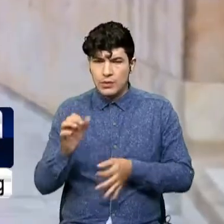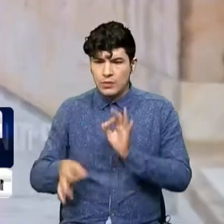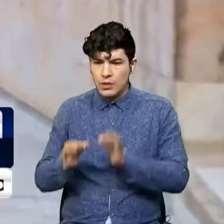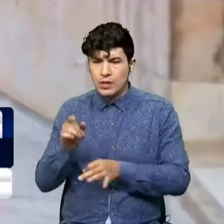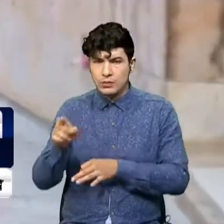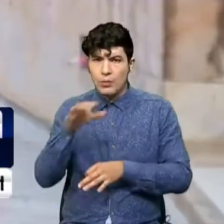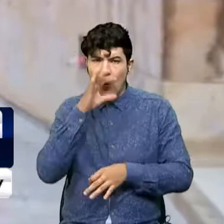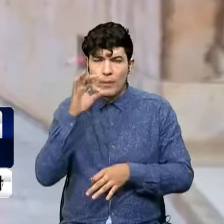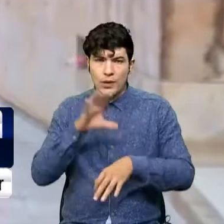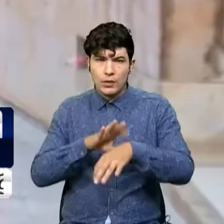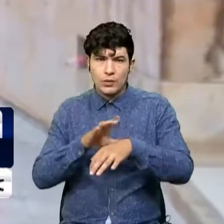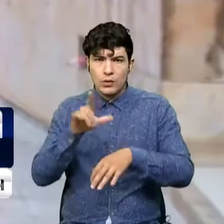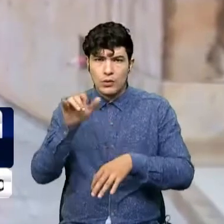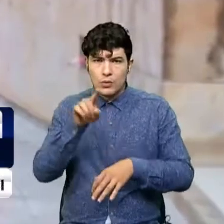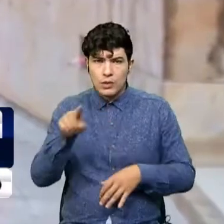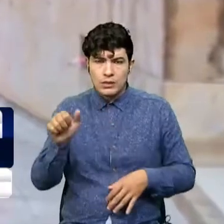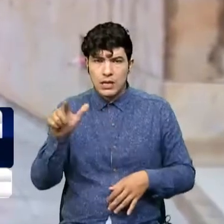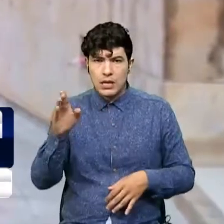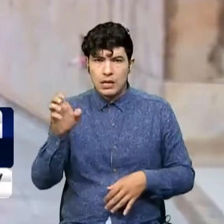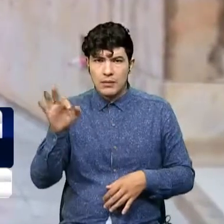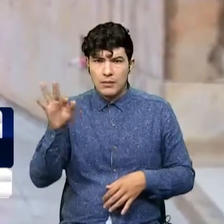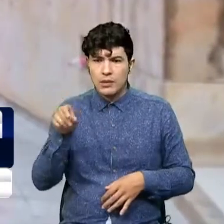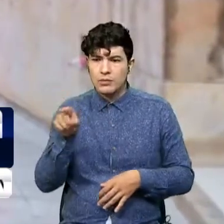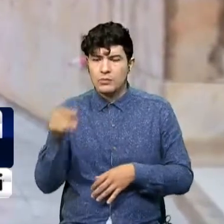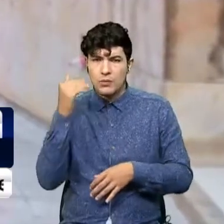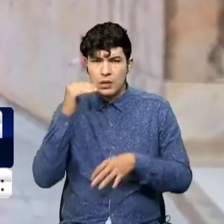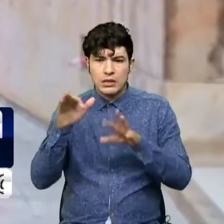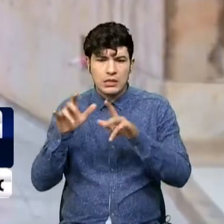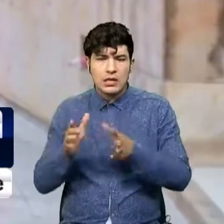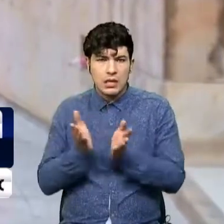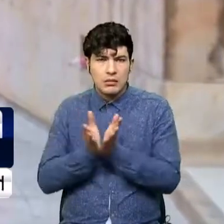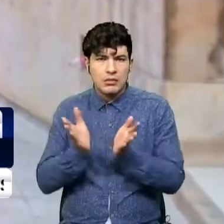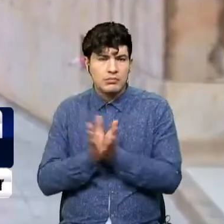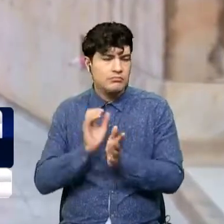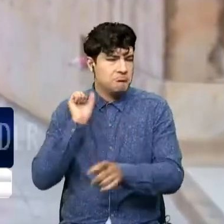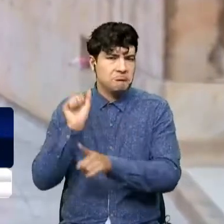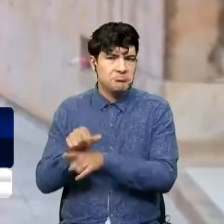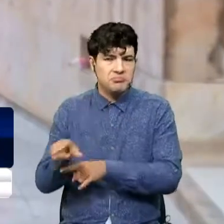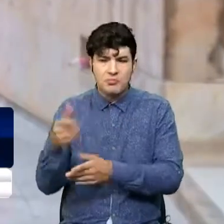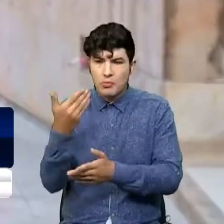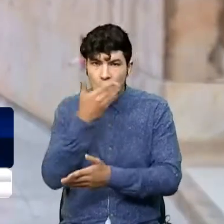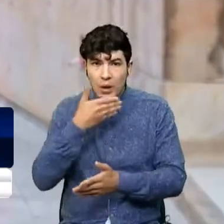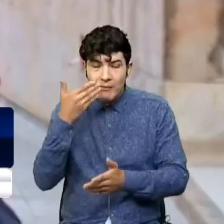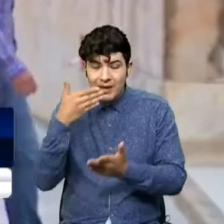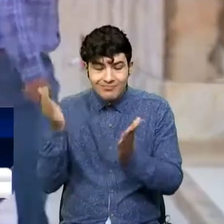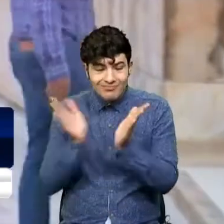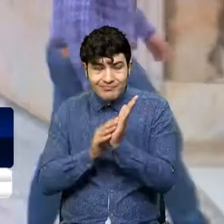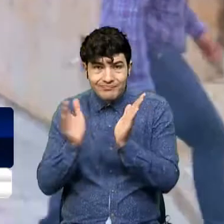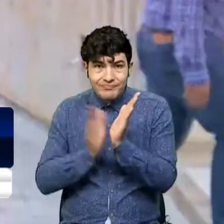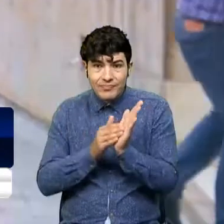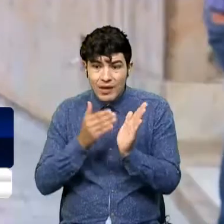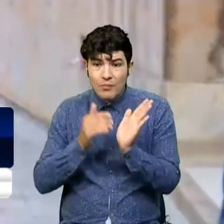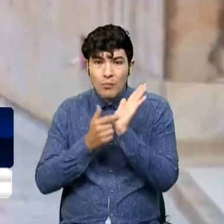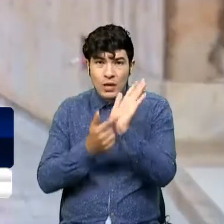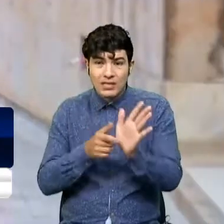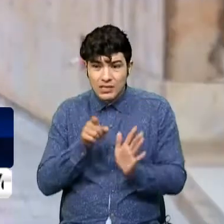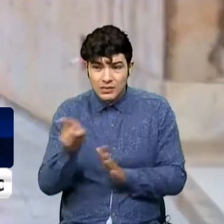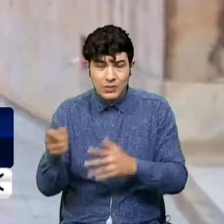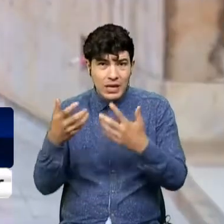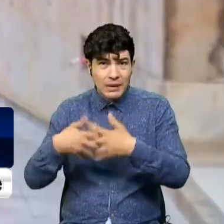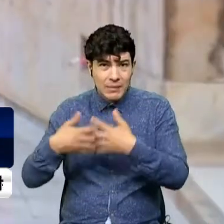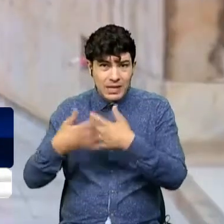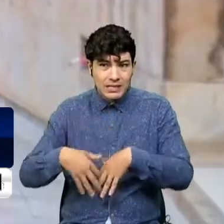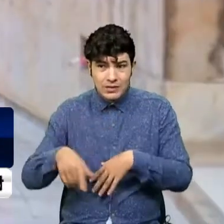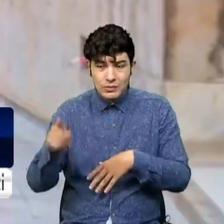Luis Alberto Flores, pues la secretaria haya hecho caso omiso de estas pruebas contundentes que demostraban que el proponente a